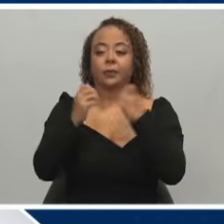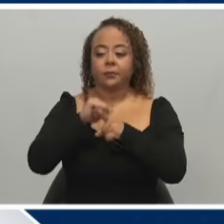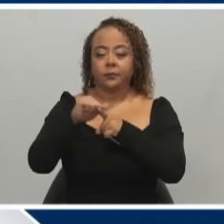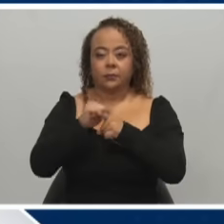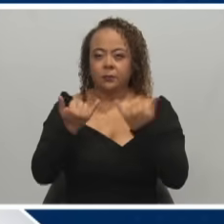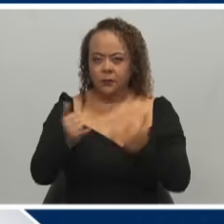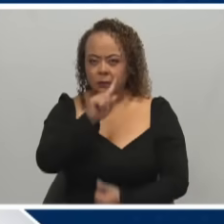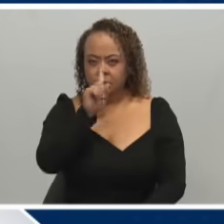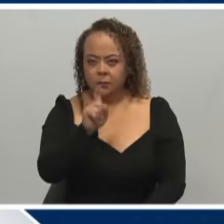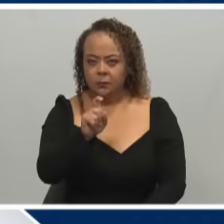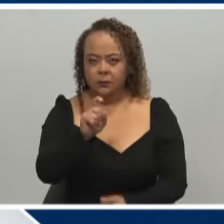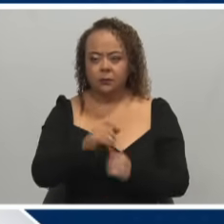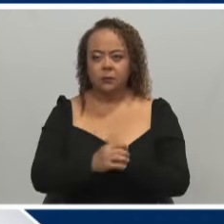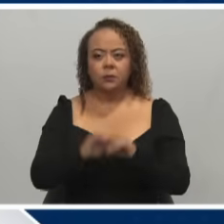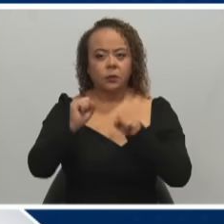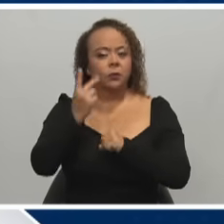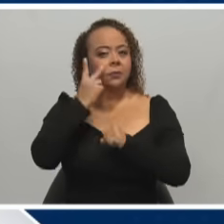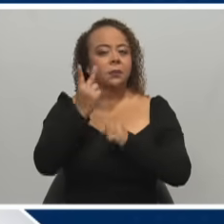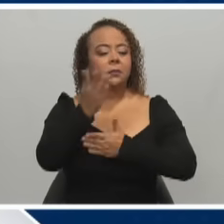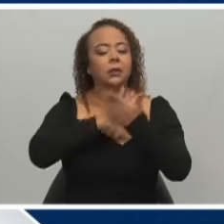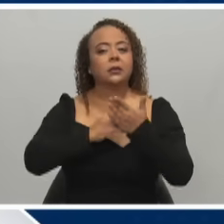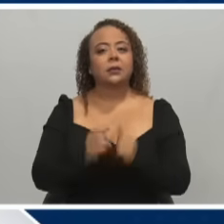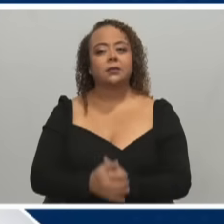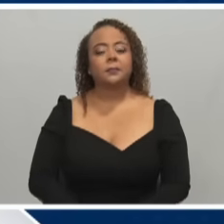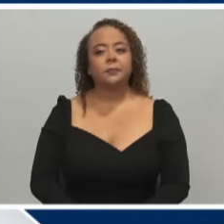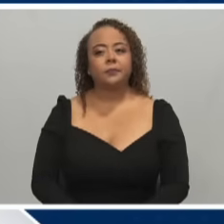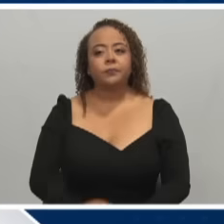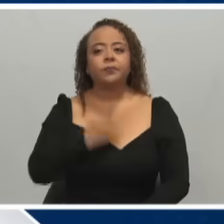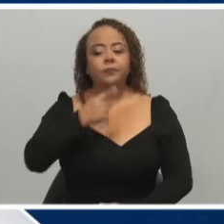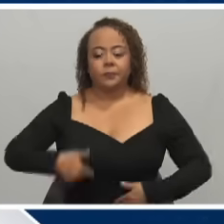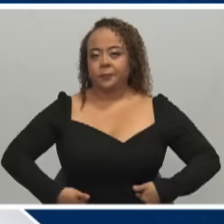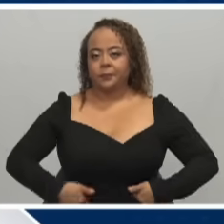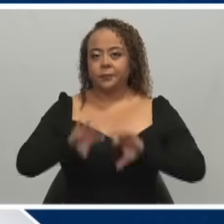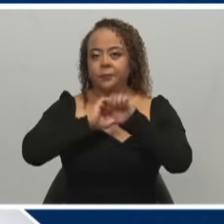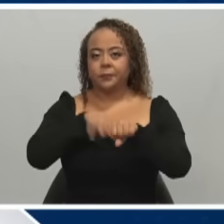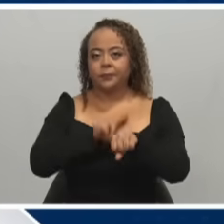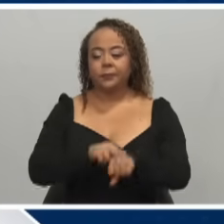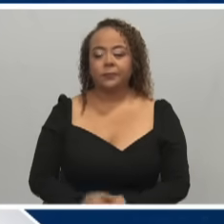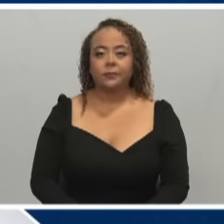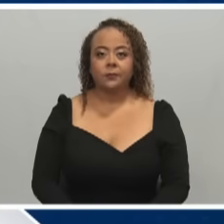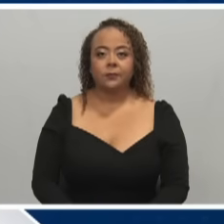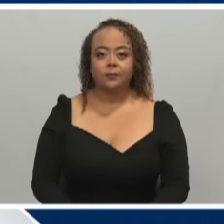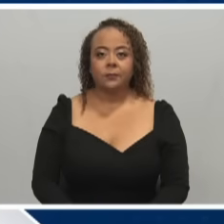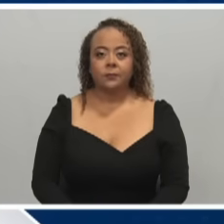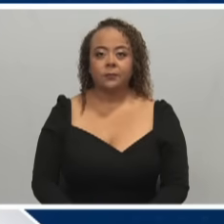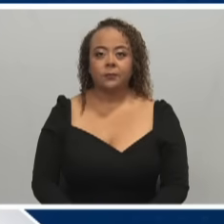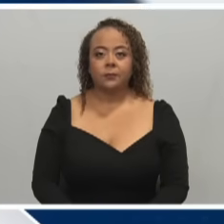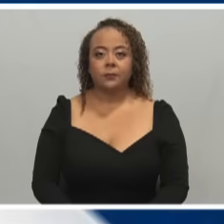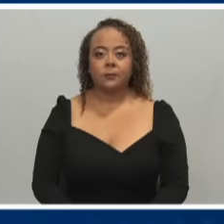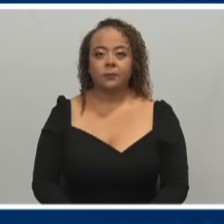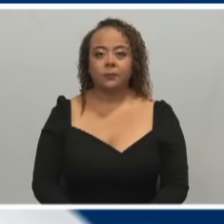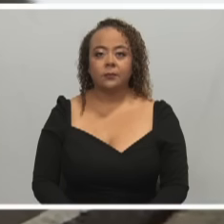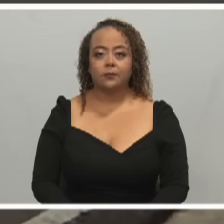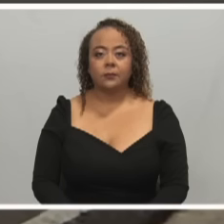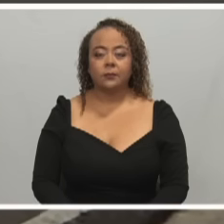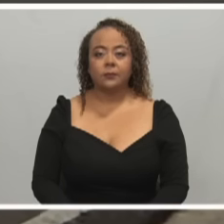en este momento j pasar ya a revisar parte de lo que ha dicho el técnico de la selección nacional así es